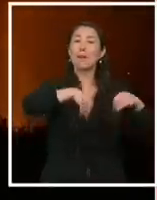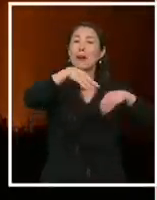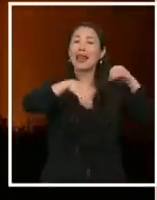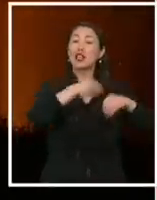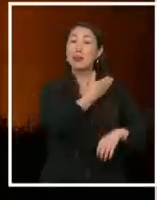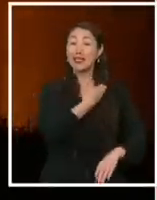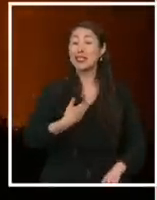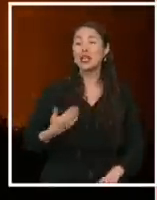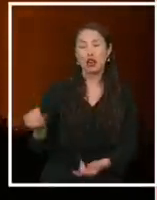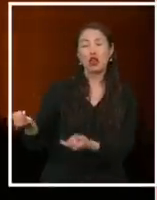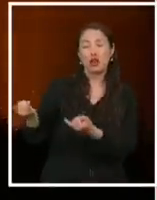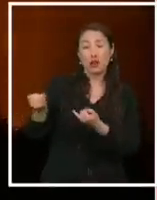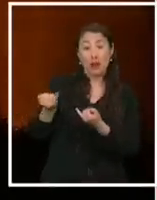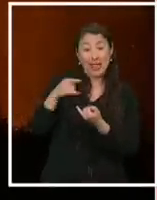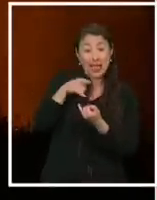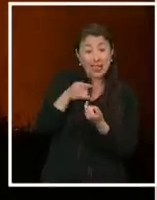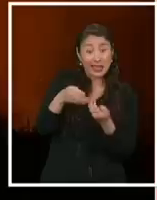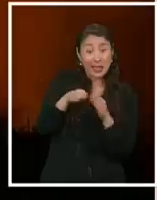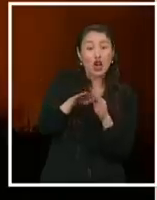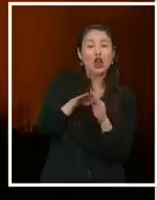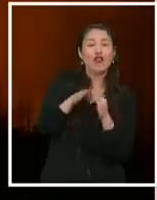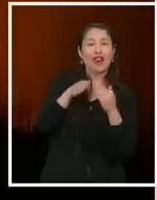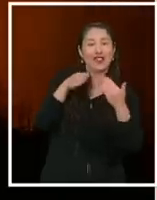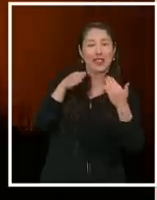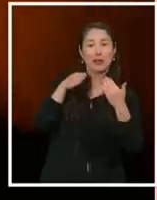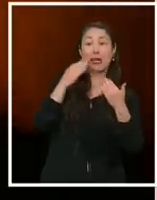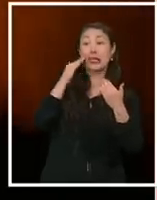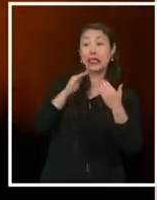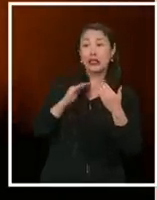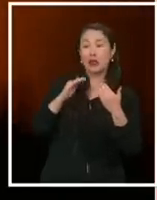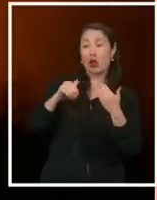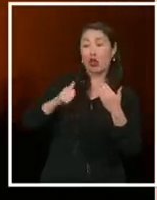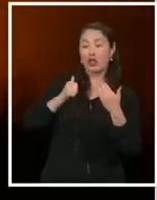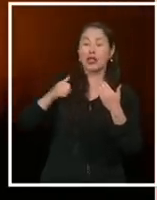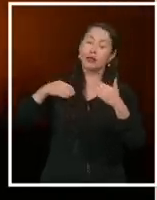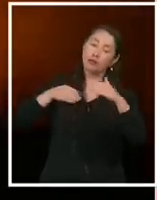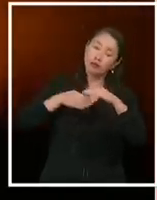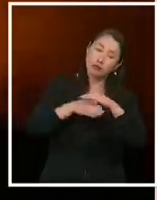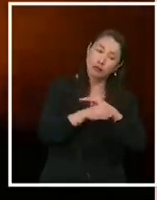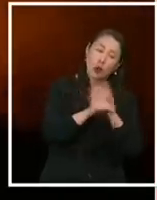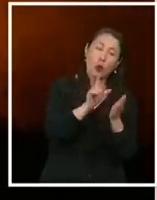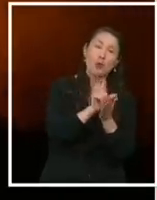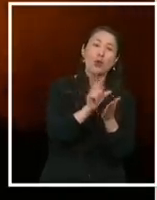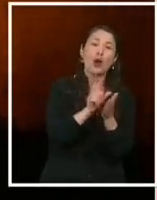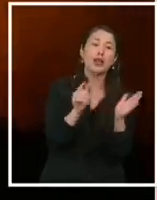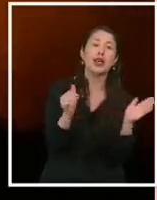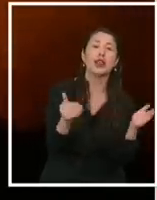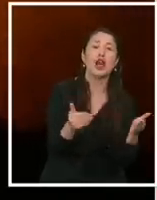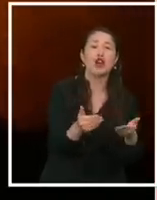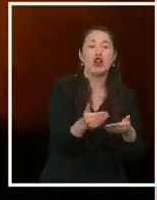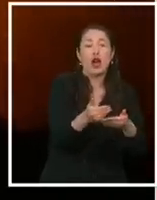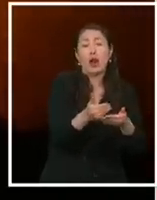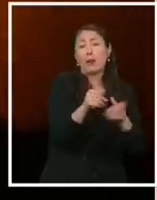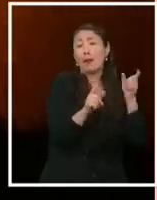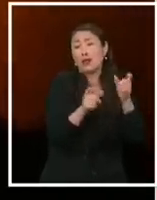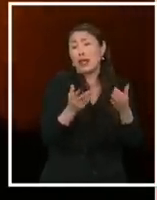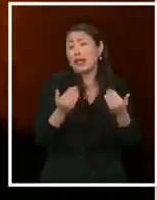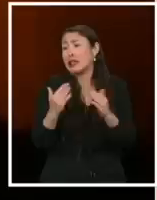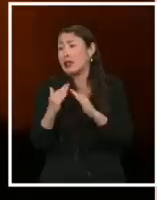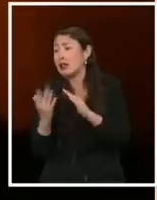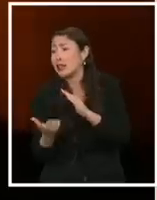nos acaba de informar que va a abrir el Palacio Presidencial también como un lugar de acogida para las personas que lo